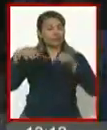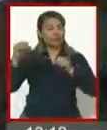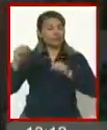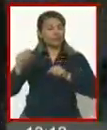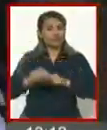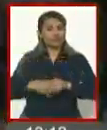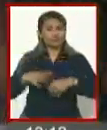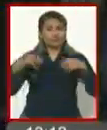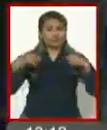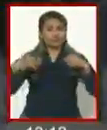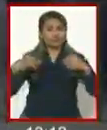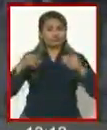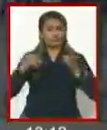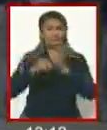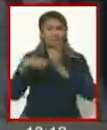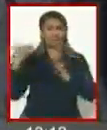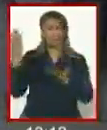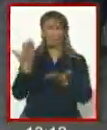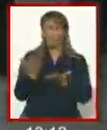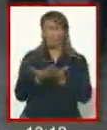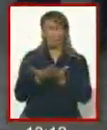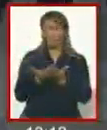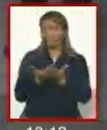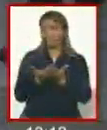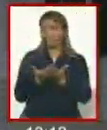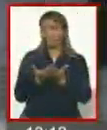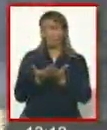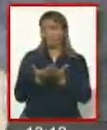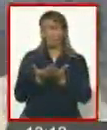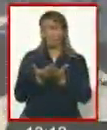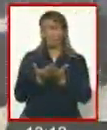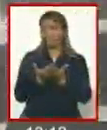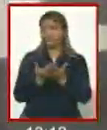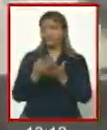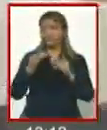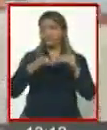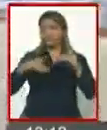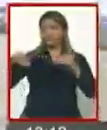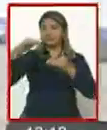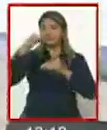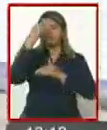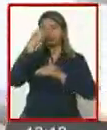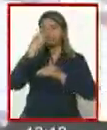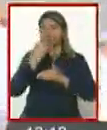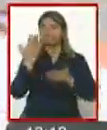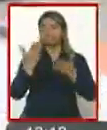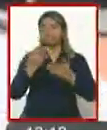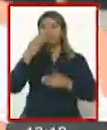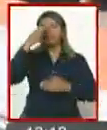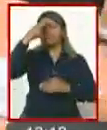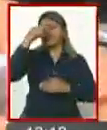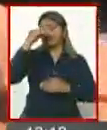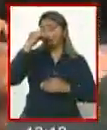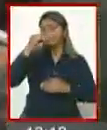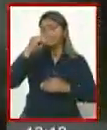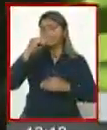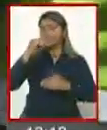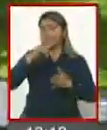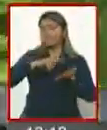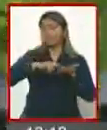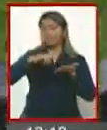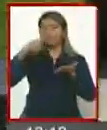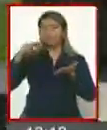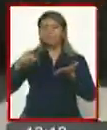poco al mercado, luego volvió y se encontraba arriba en el dormitorio y presumen que el niño que estaba durmiendo se